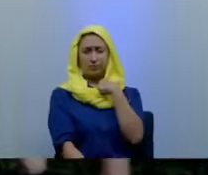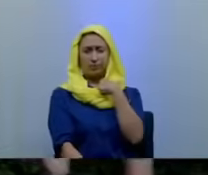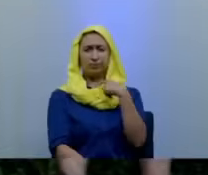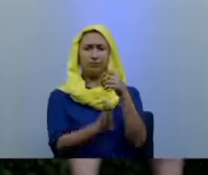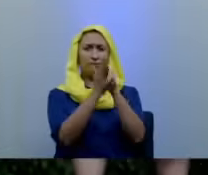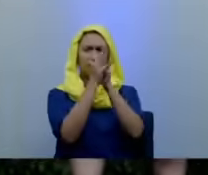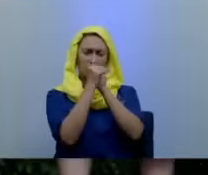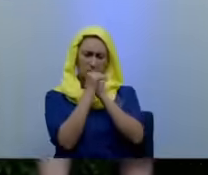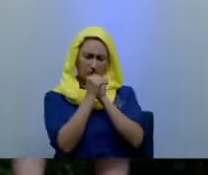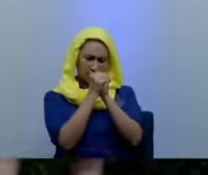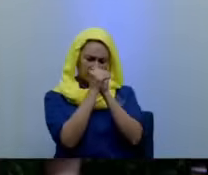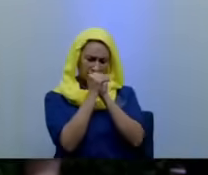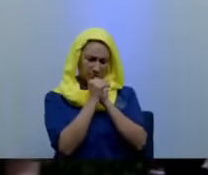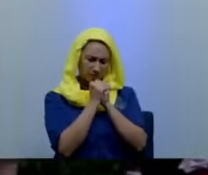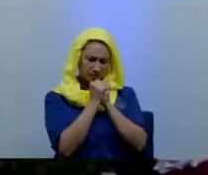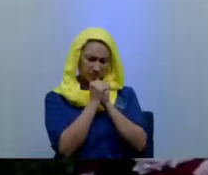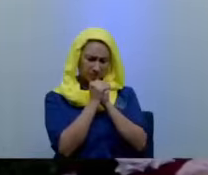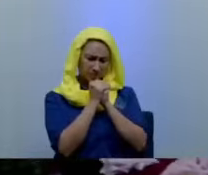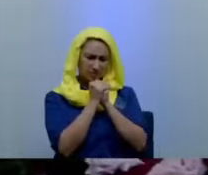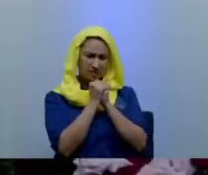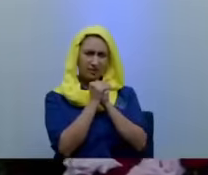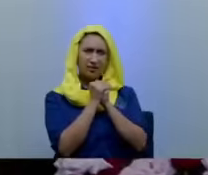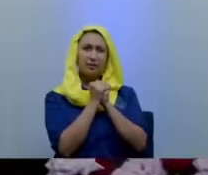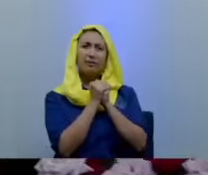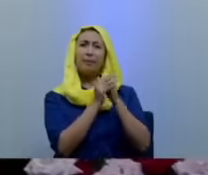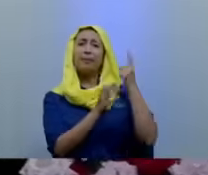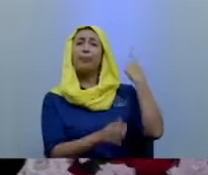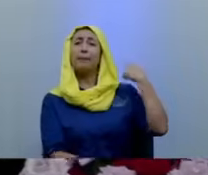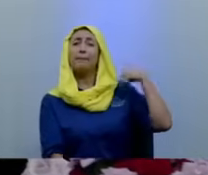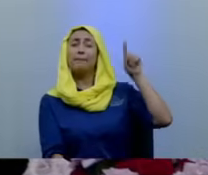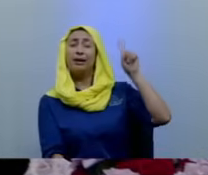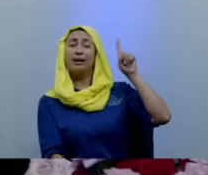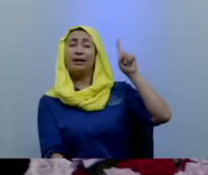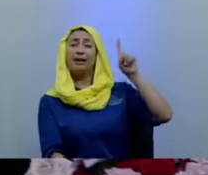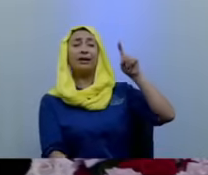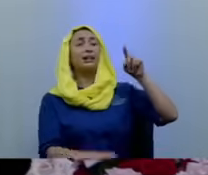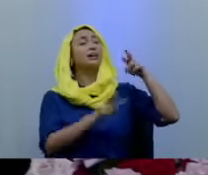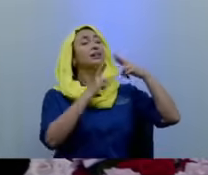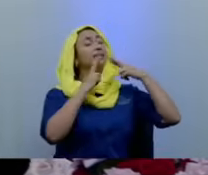nuestros hermanos se puedan sentir que están siendo